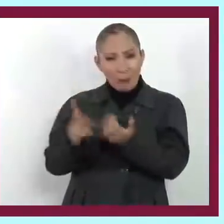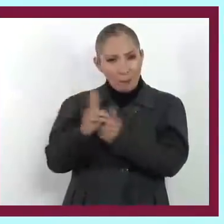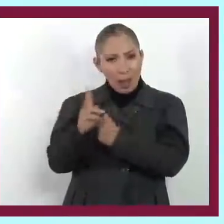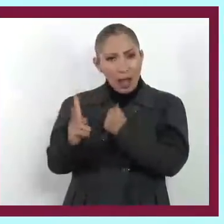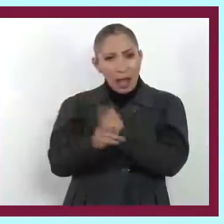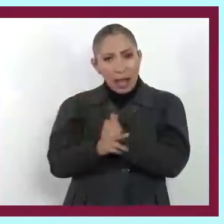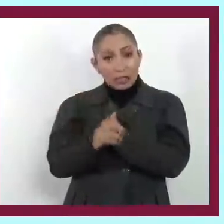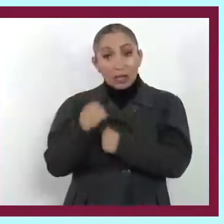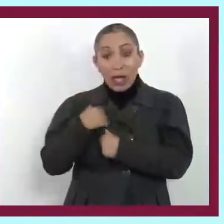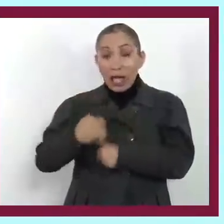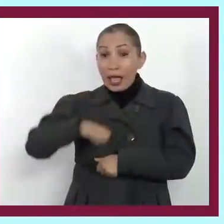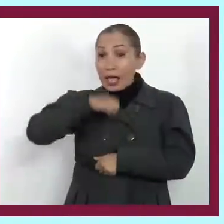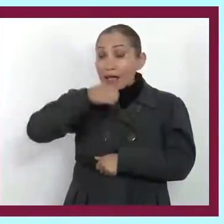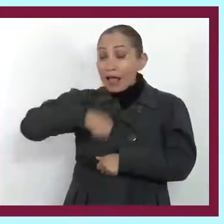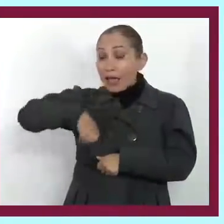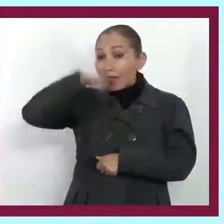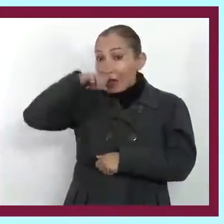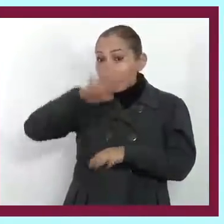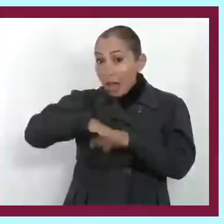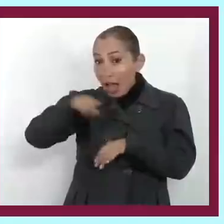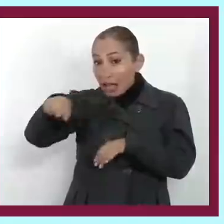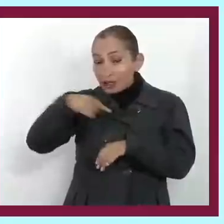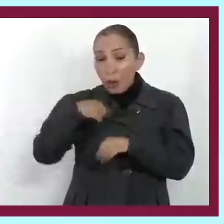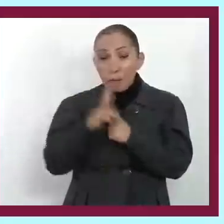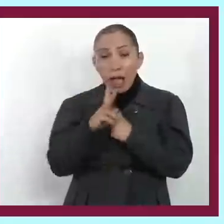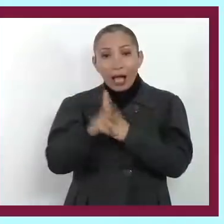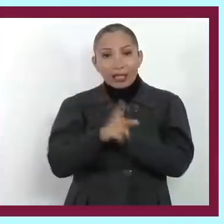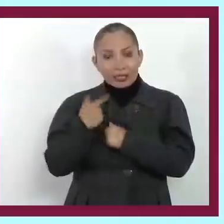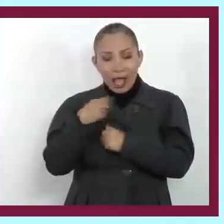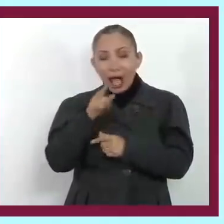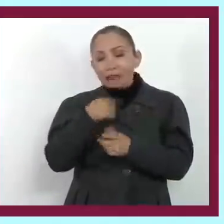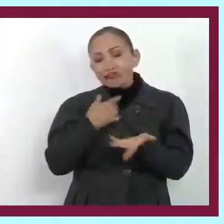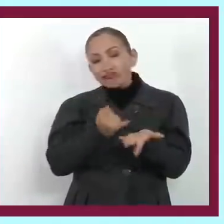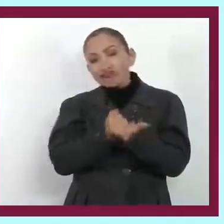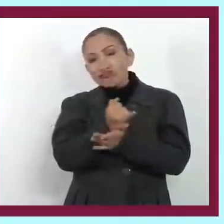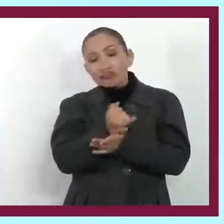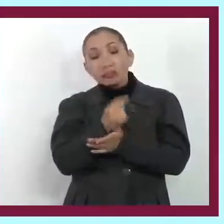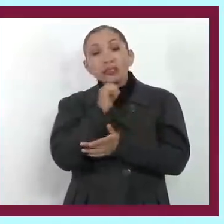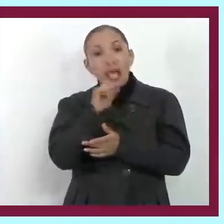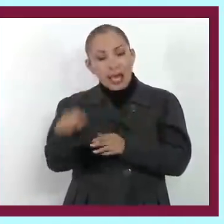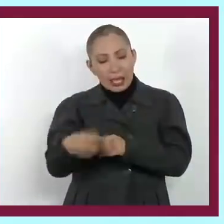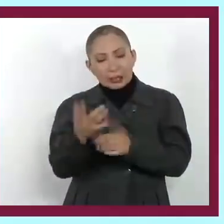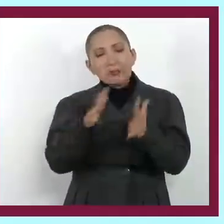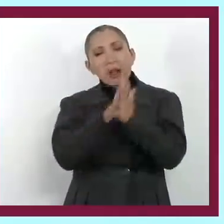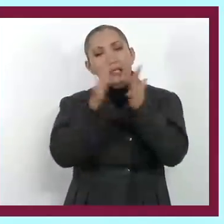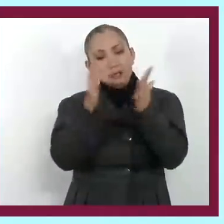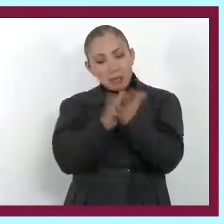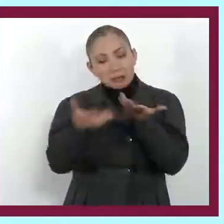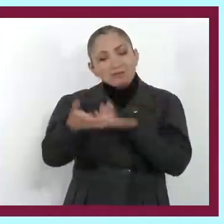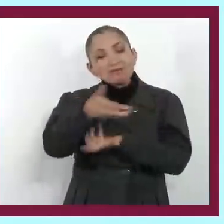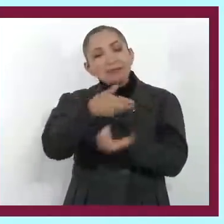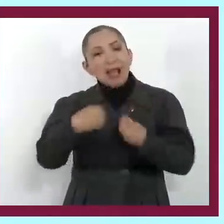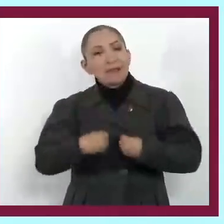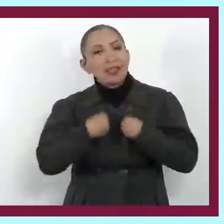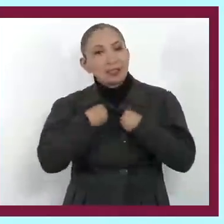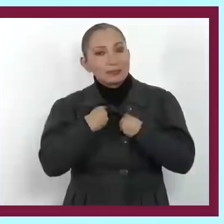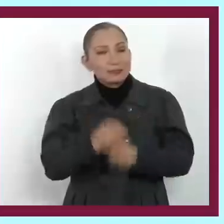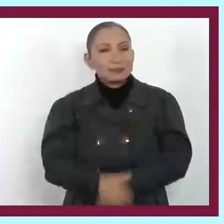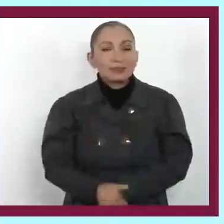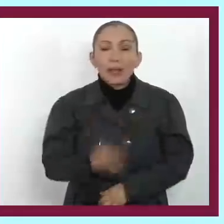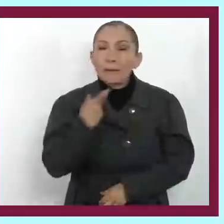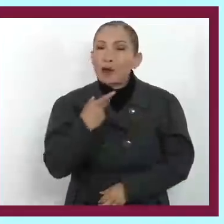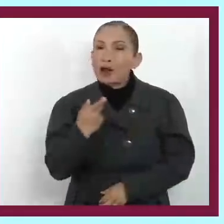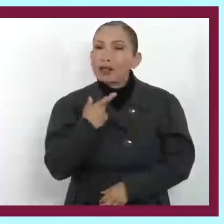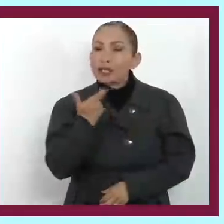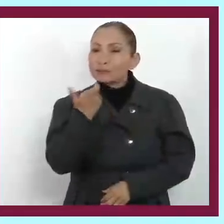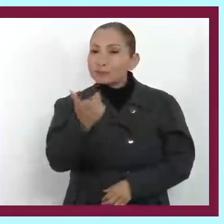allá de ser mayor de edad y vivir en un país democrático, pues significa participar activamente en la vida social,